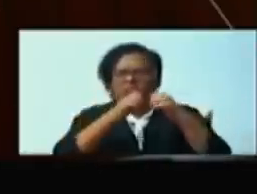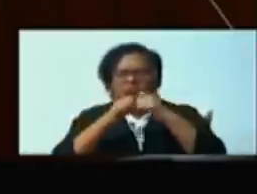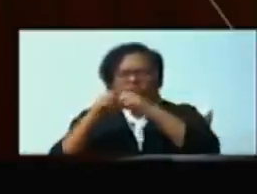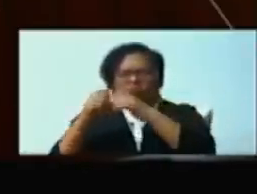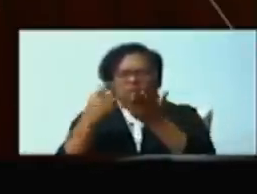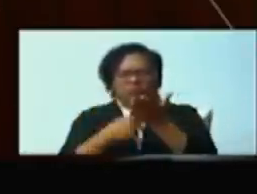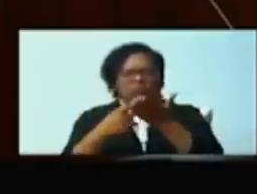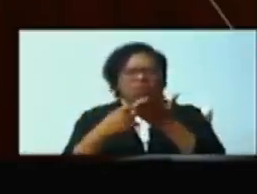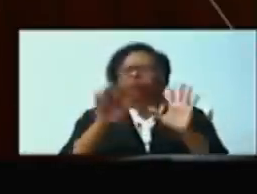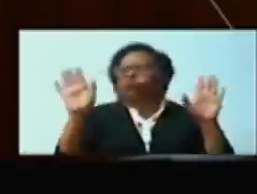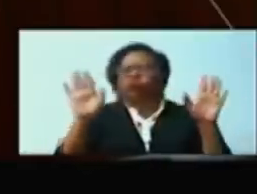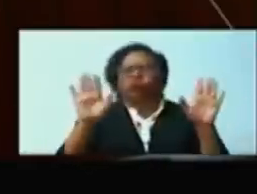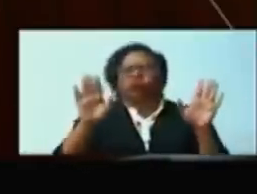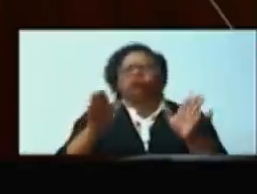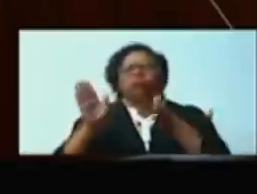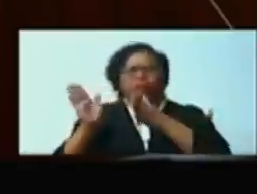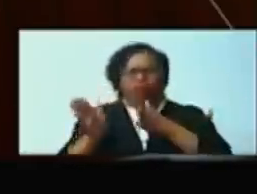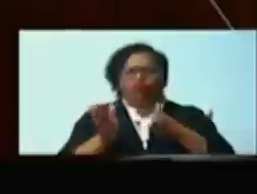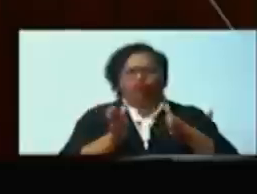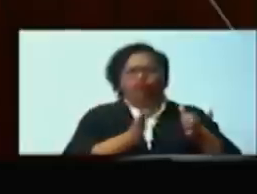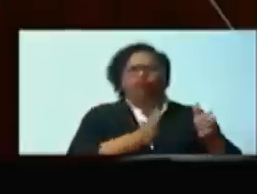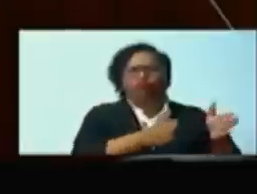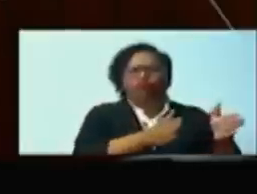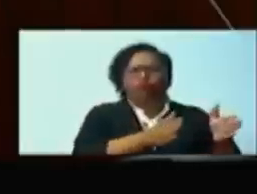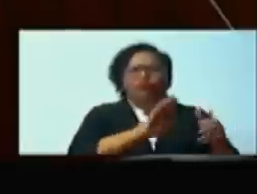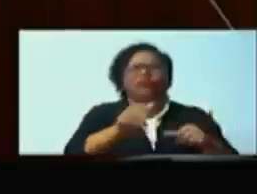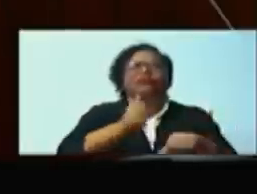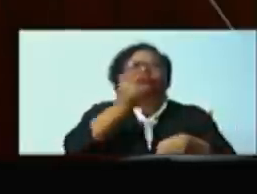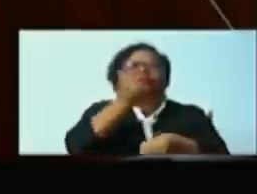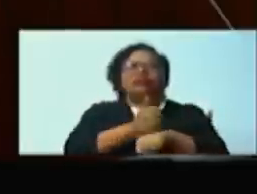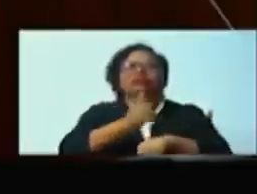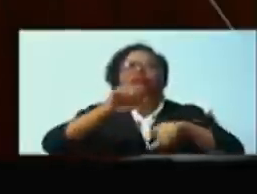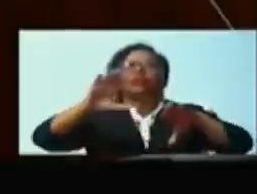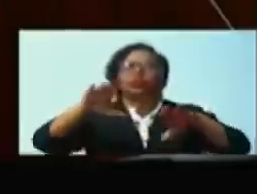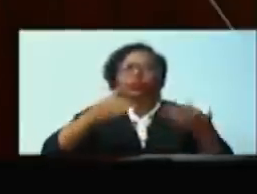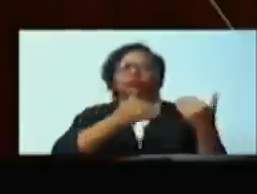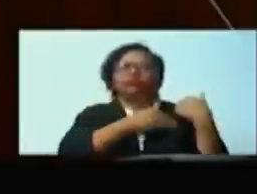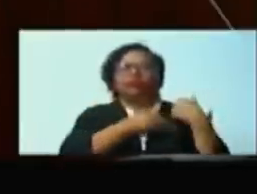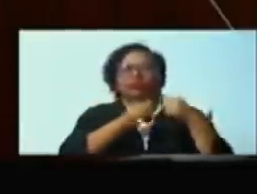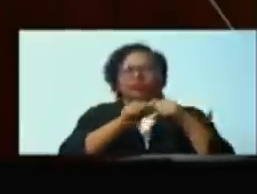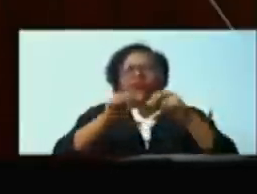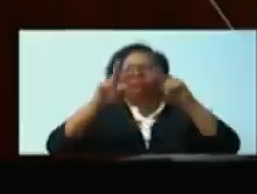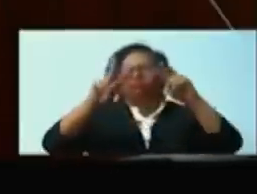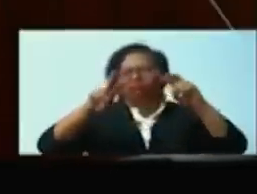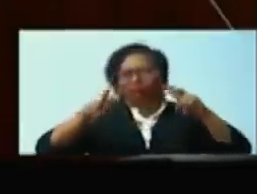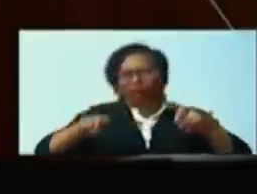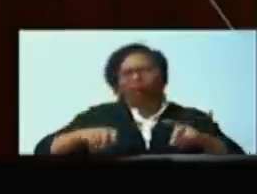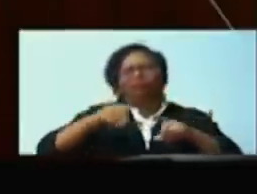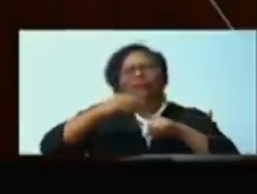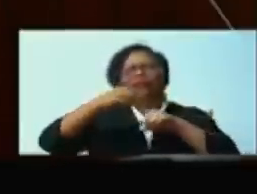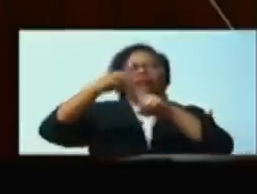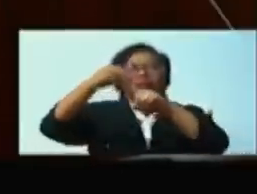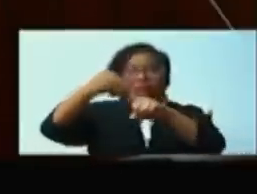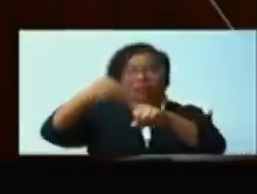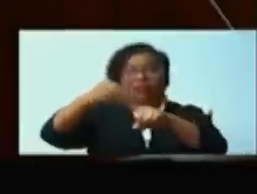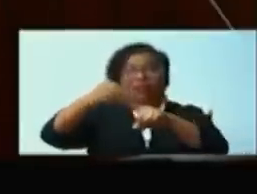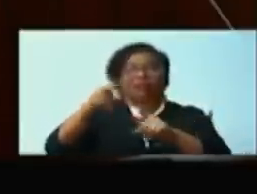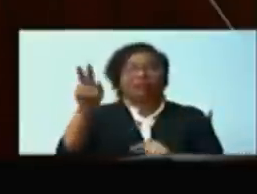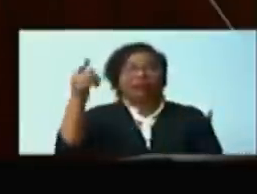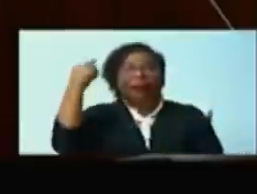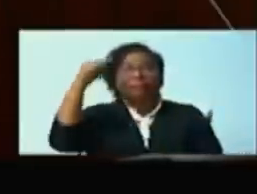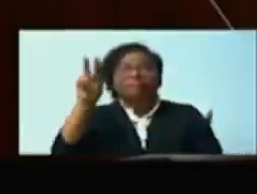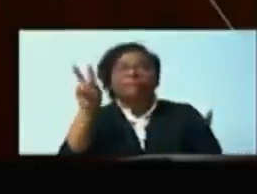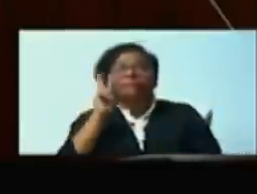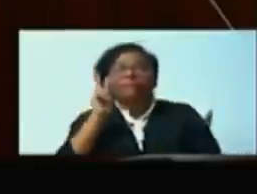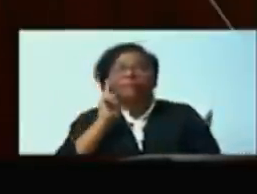debates que no sea formular o formar la comisión especial para que investigue si esos ciudadanos que